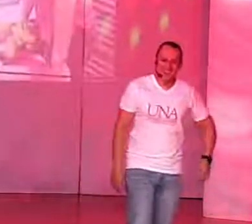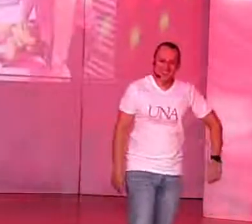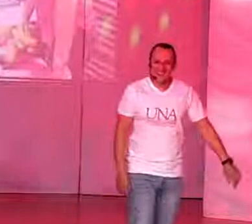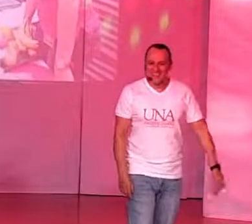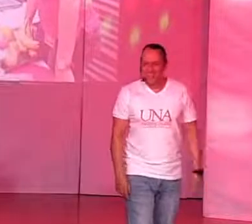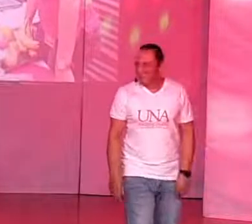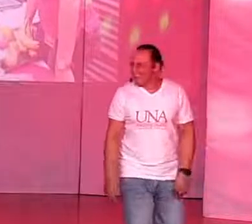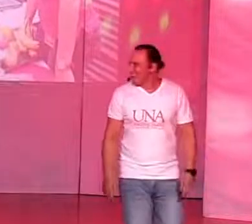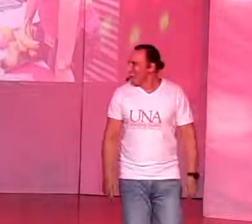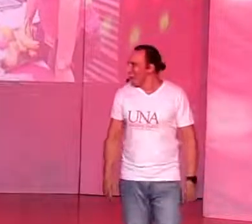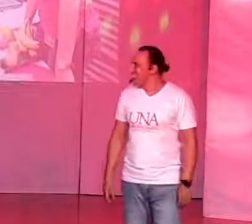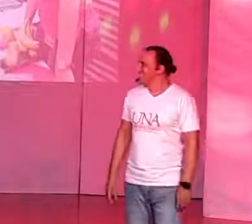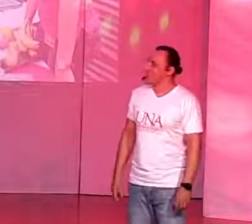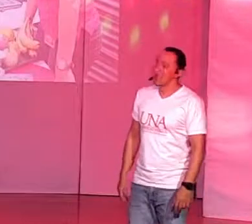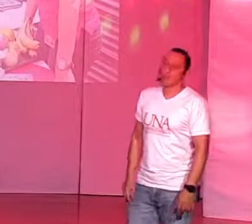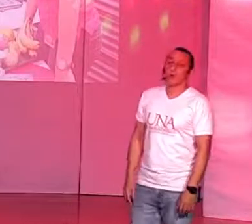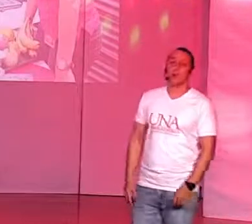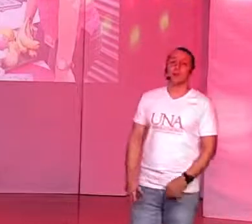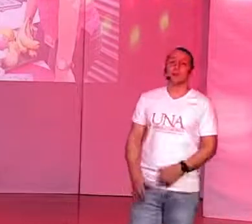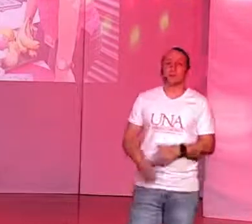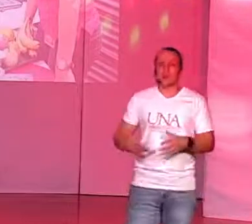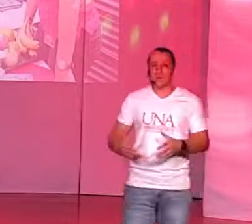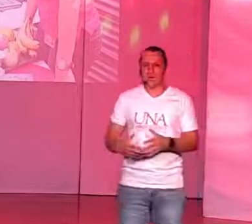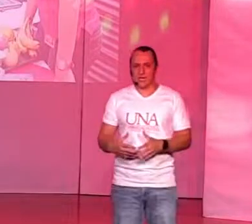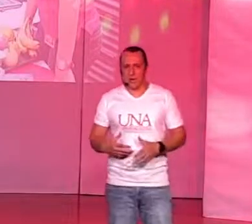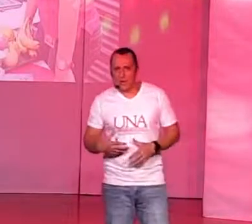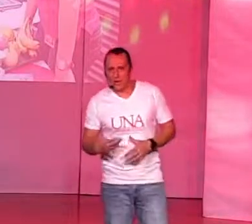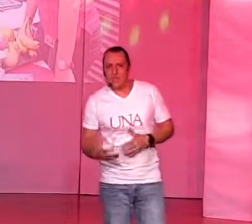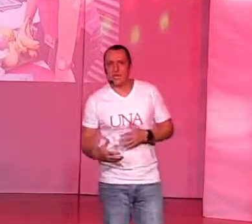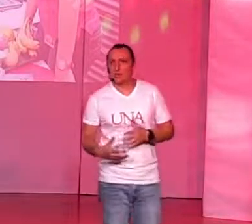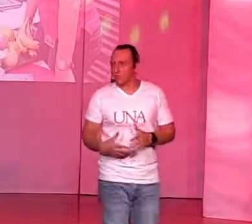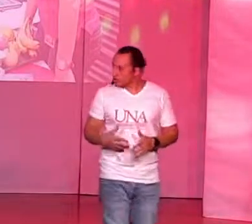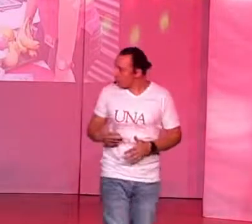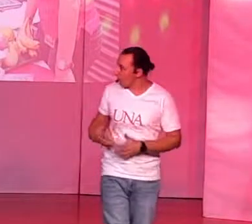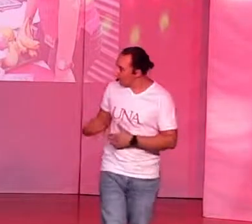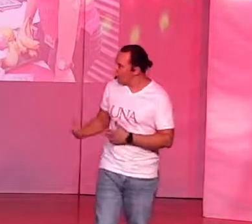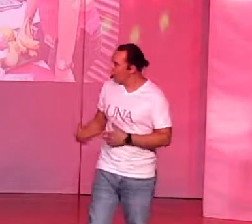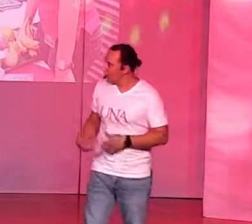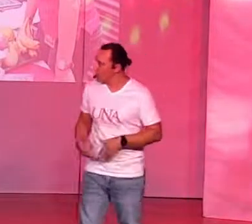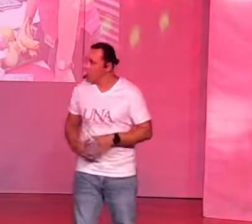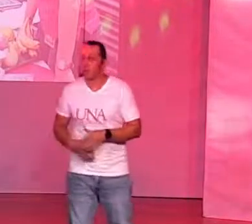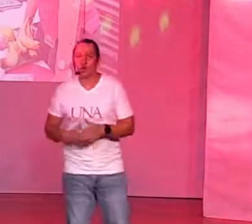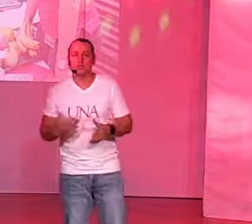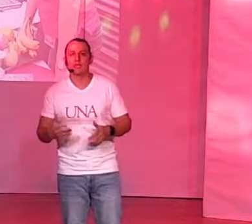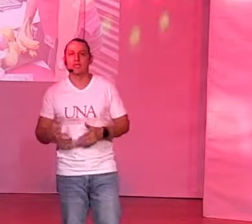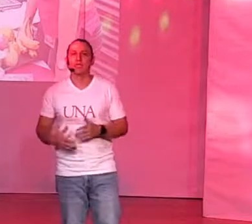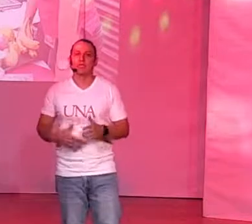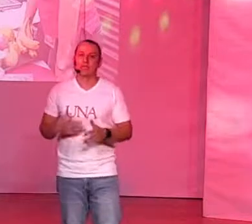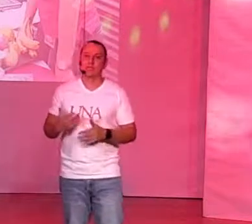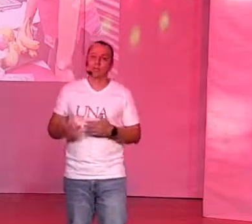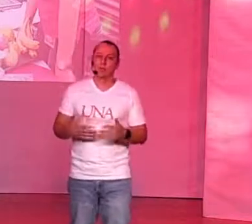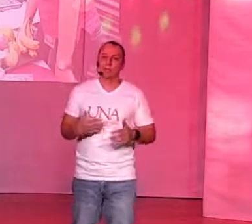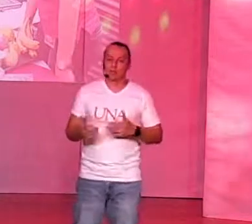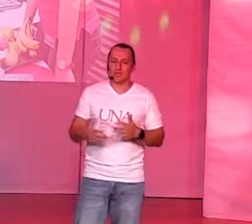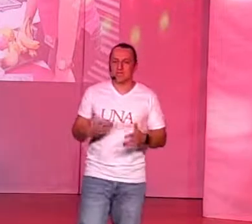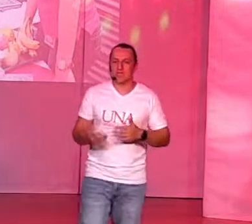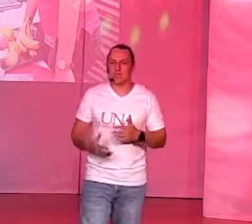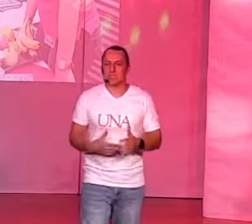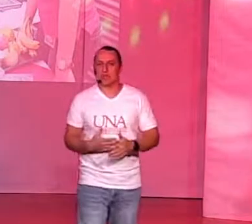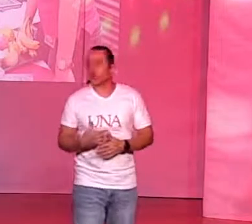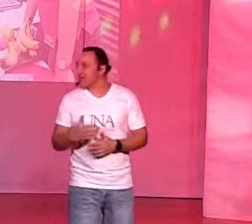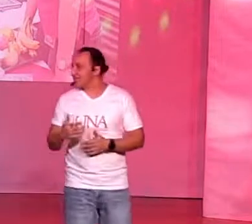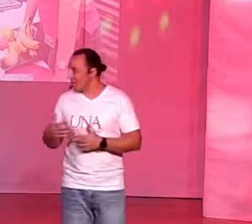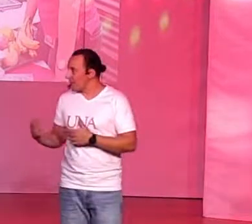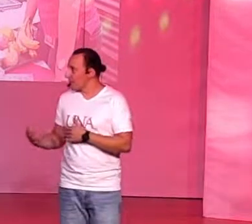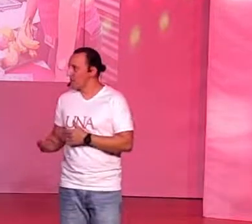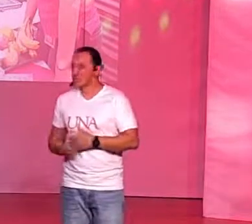es una. Muy bien, Marito, ¿qué seguimos? Excelente, amigo. Muy importante que aquí en la universidad, como todo en la vida, ¿verdad?, tiene un orden. Sí. Y es muy importante seguir